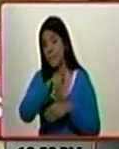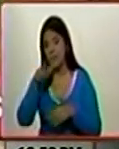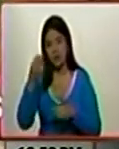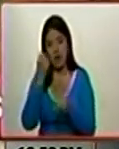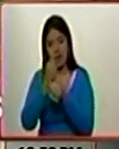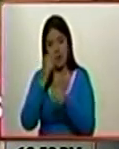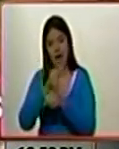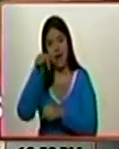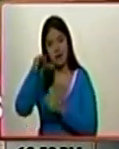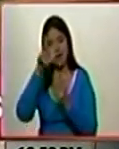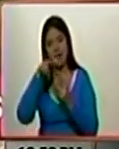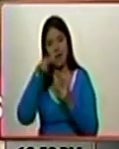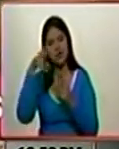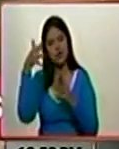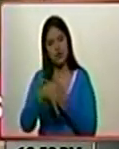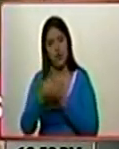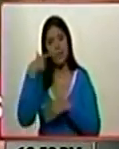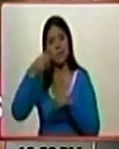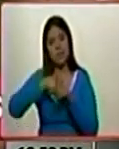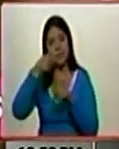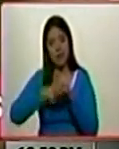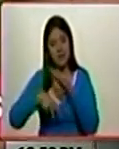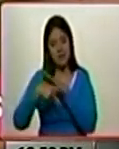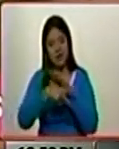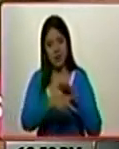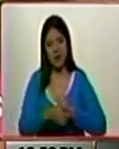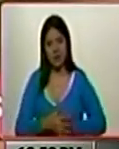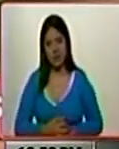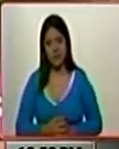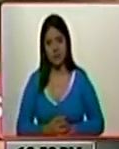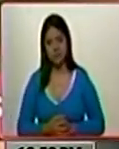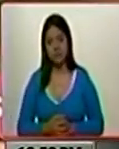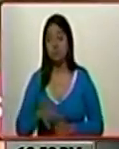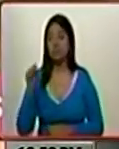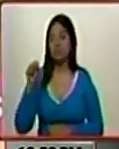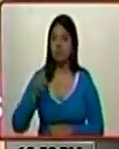estado Táchira en el marco de este combate al contrabando. Sí, efectivamente, siguiendo los lineamientos del